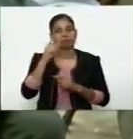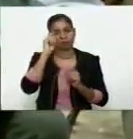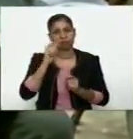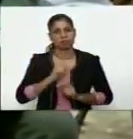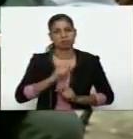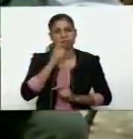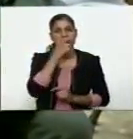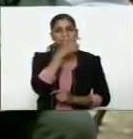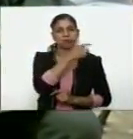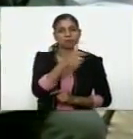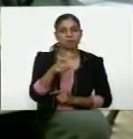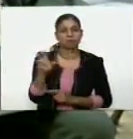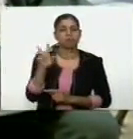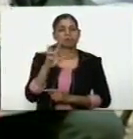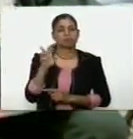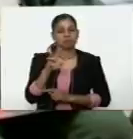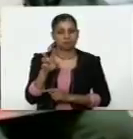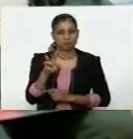pueblo tiene